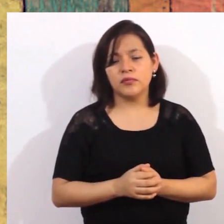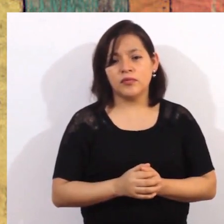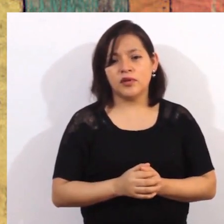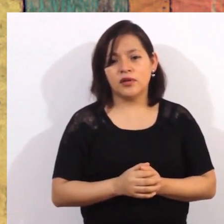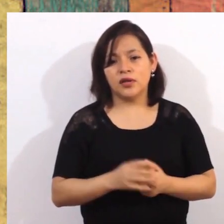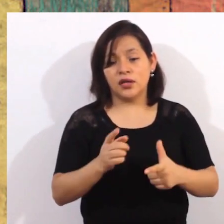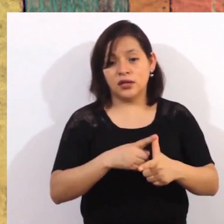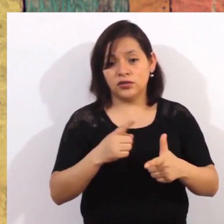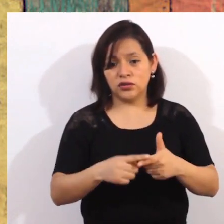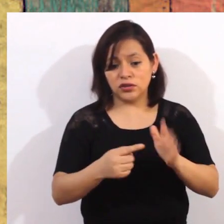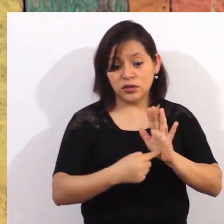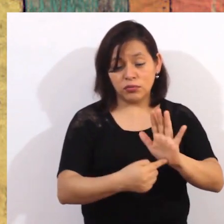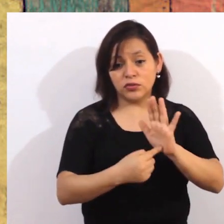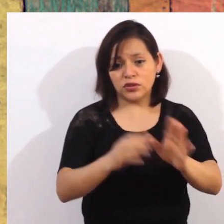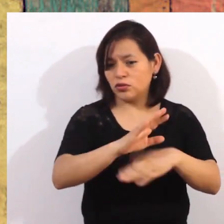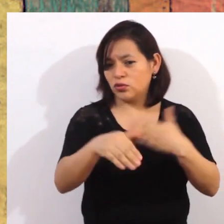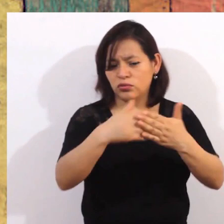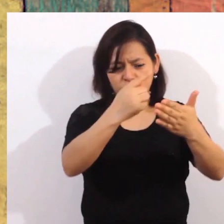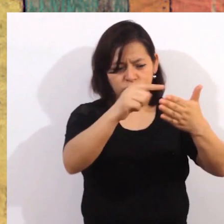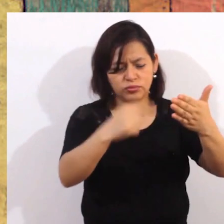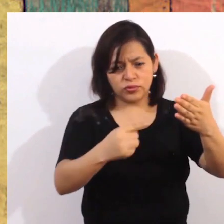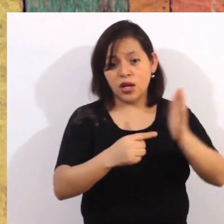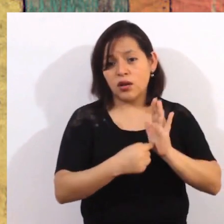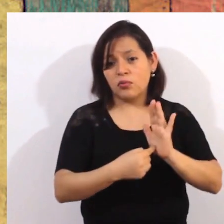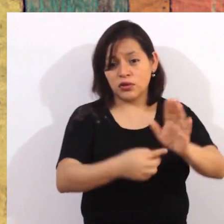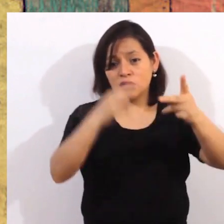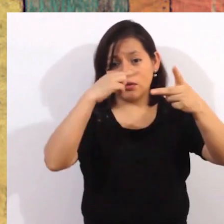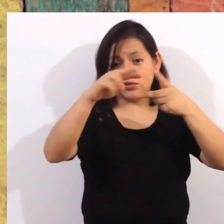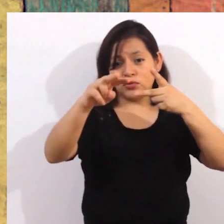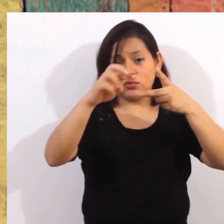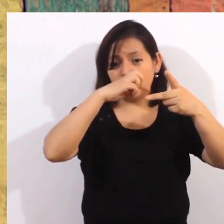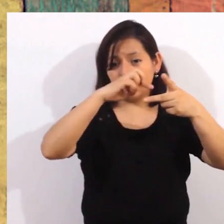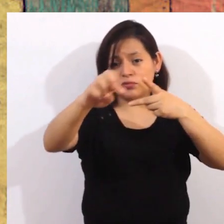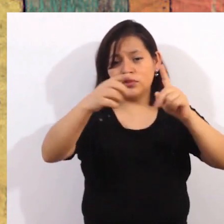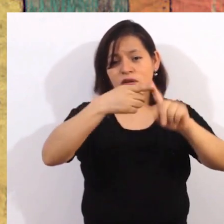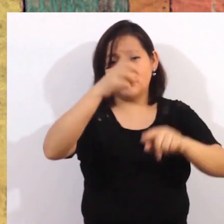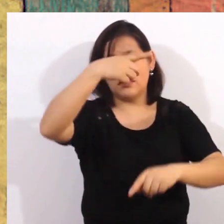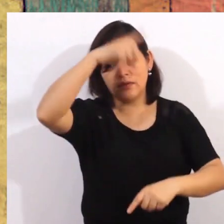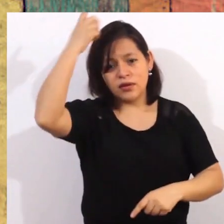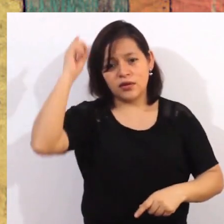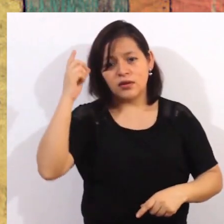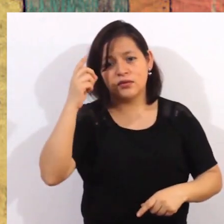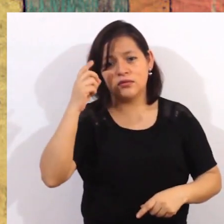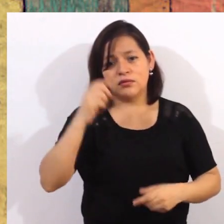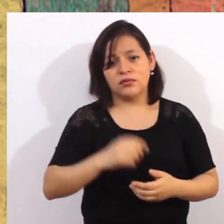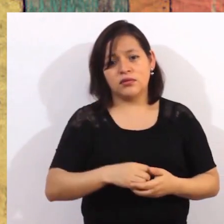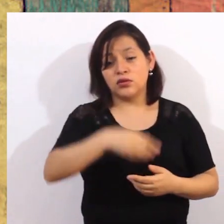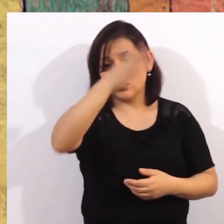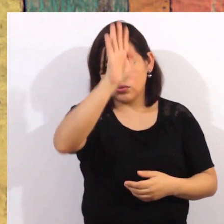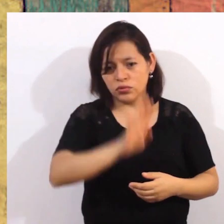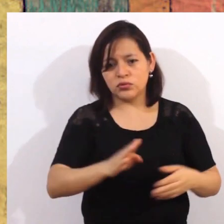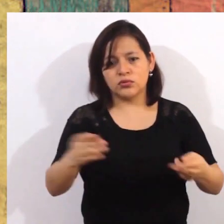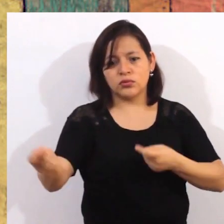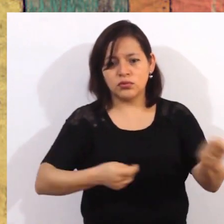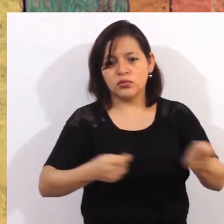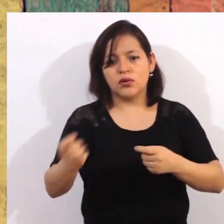Se le muestra todo esto a Daniel para que sepa, esto vendrá para tu pueblo. Pero Dios controla